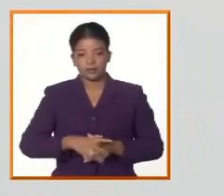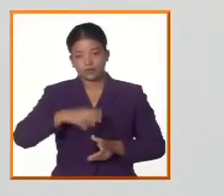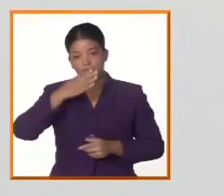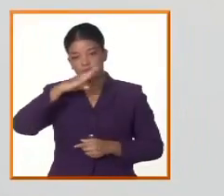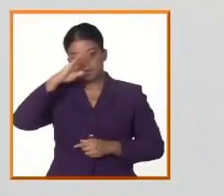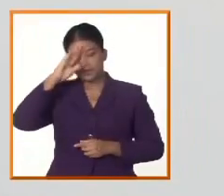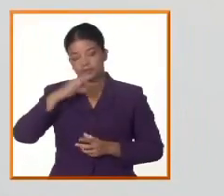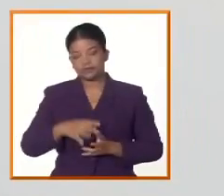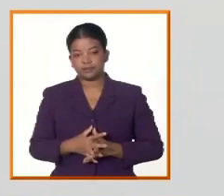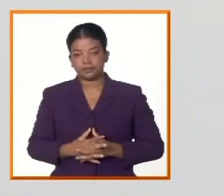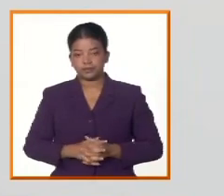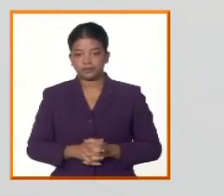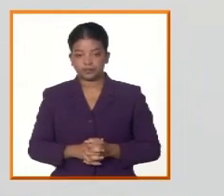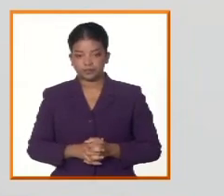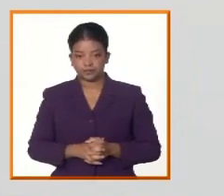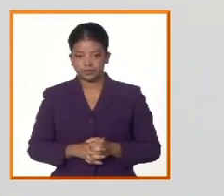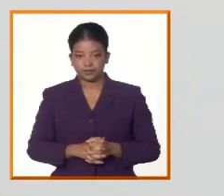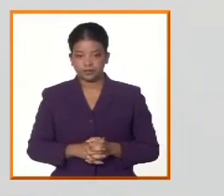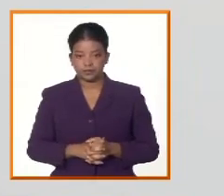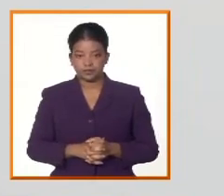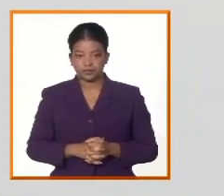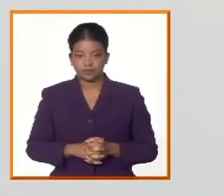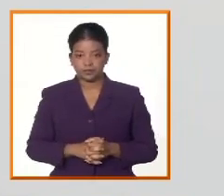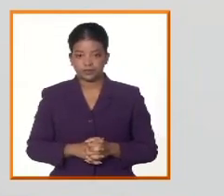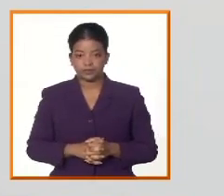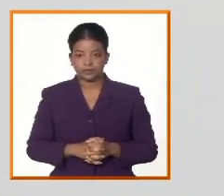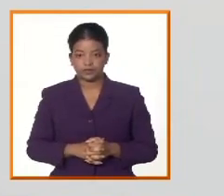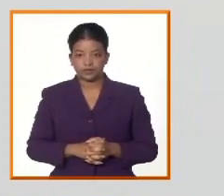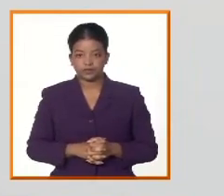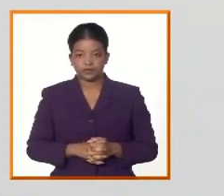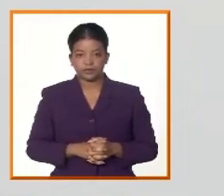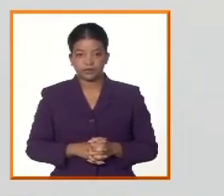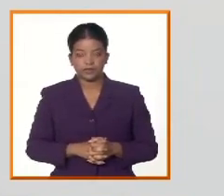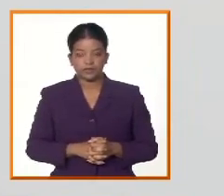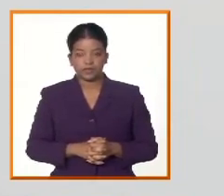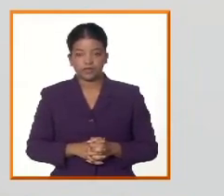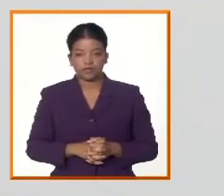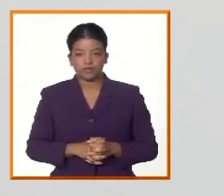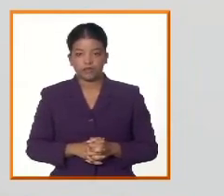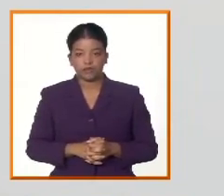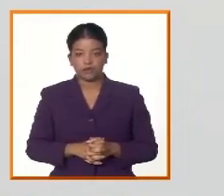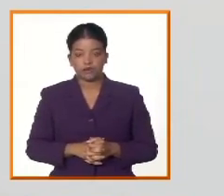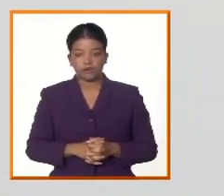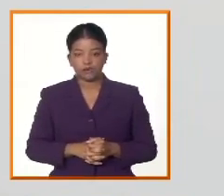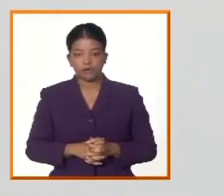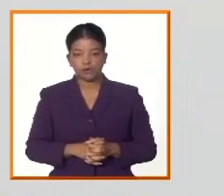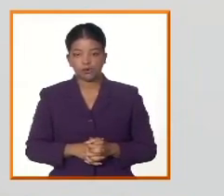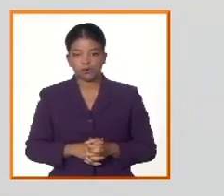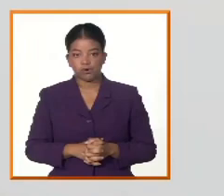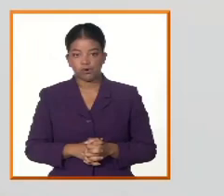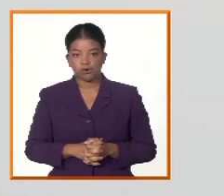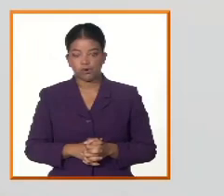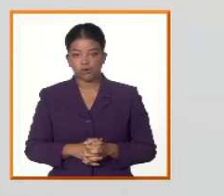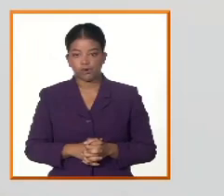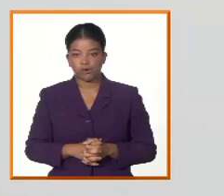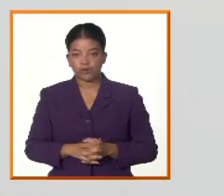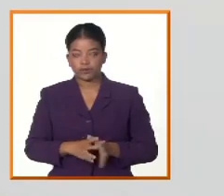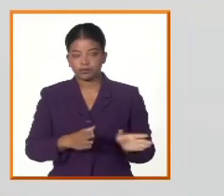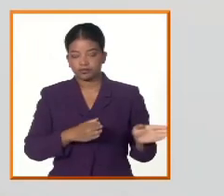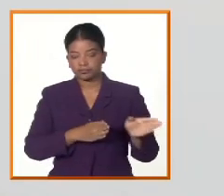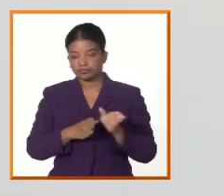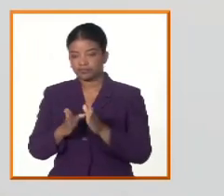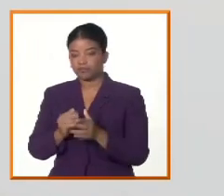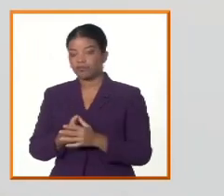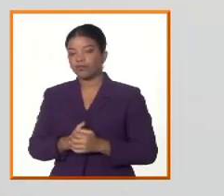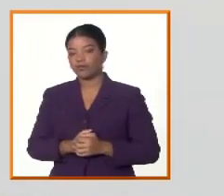escapa a la situación que que enfrentamos en sentido general en nuestro país ahora la implementación Y el trabajo en estos dos